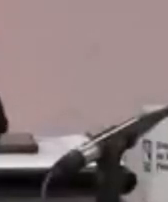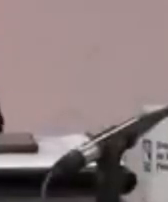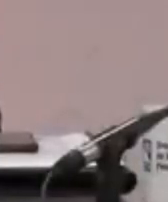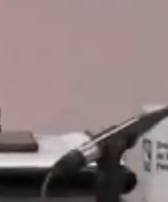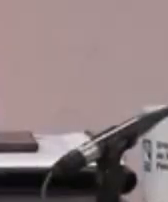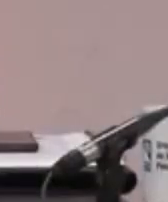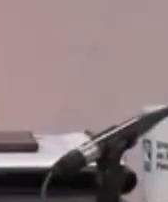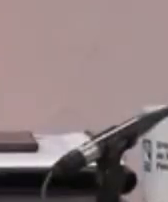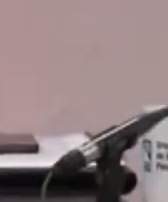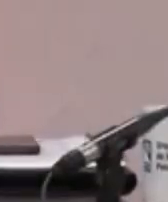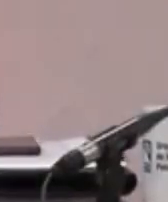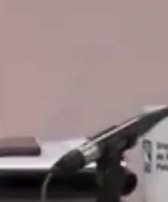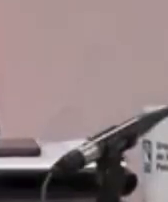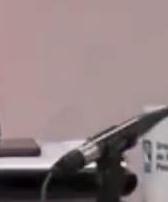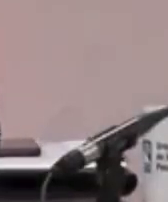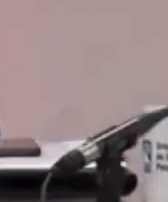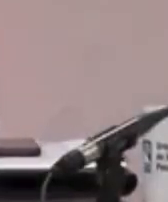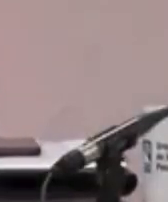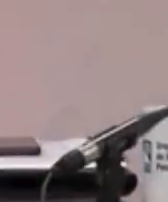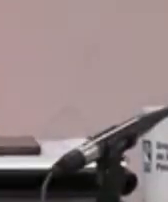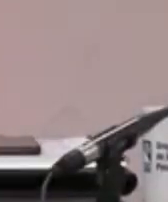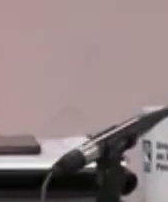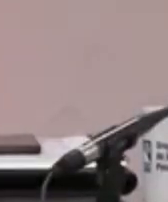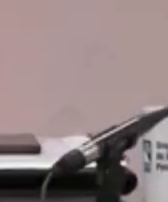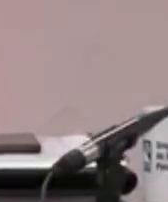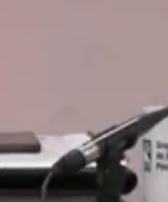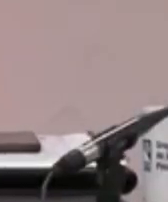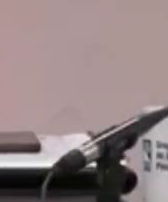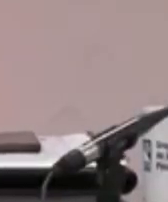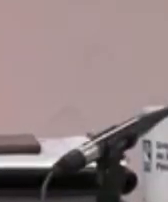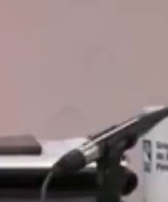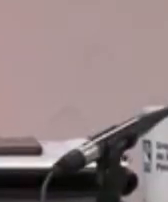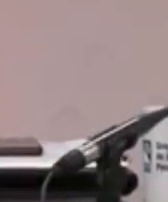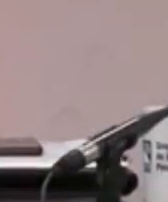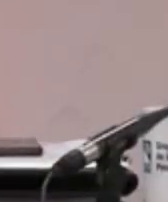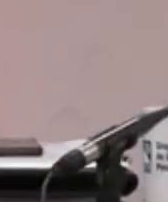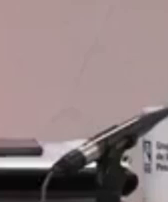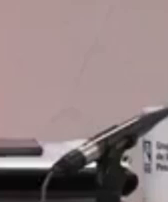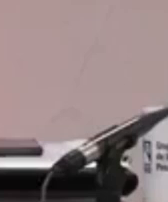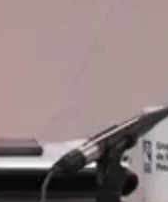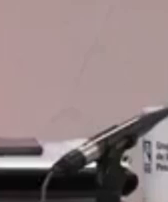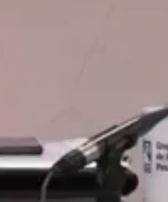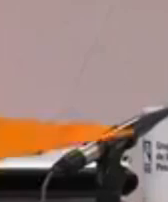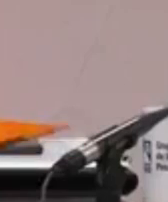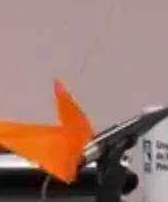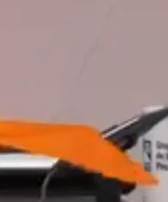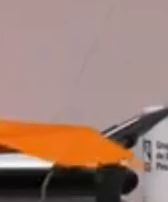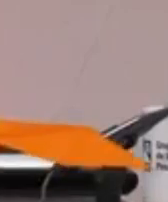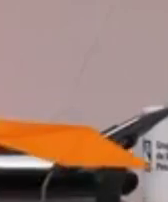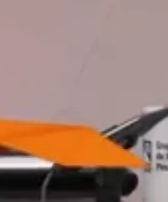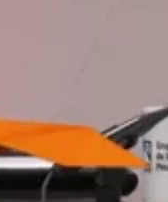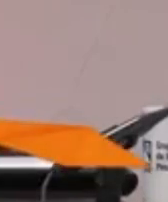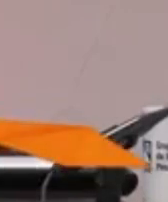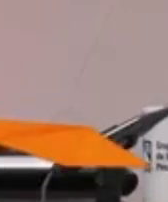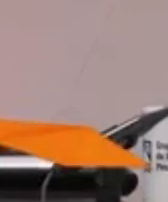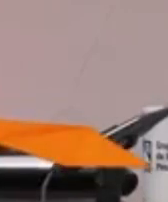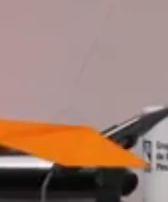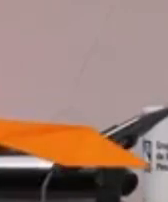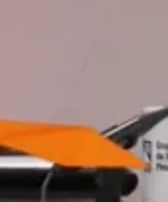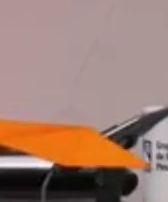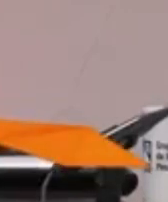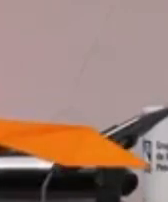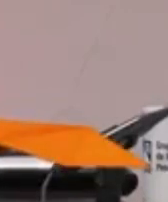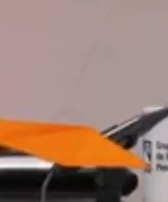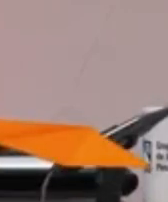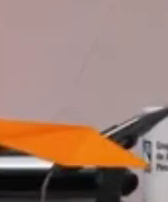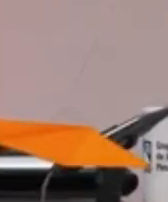Muy buenas tardes, estimados televidentes y radioyentes. El pasado mes de diciembre, el Ministerio de la Industria Alimentaria rindió cuentas a la Asamblea Nacional del